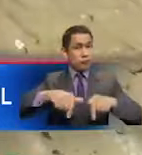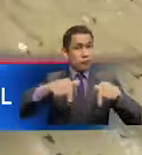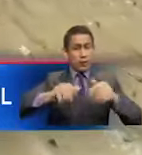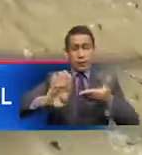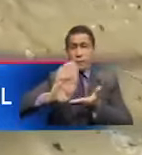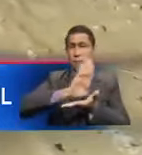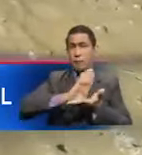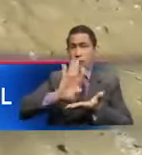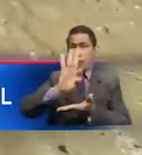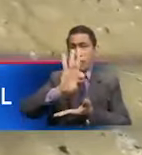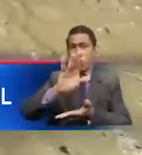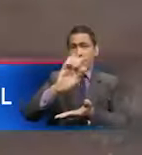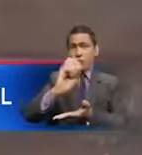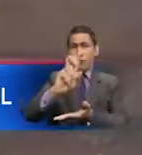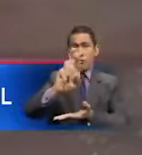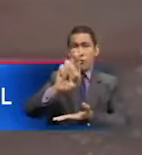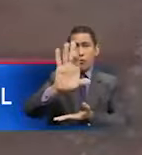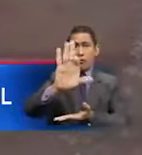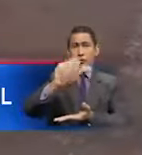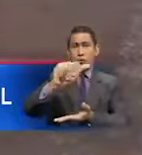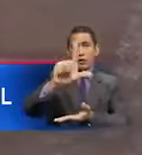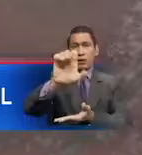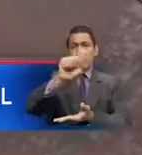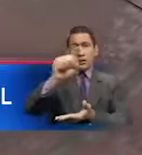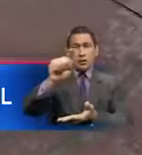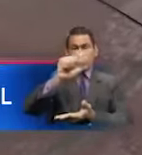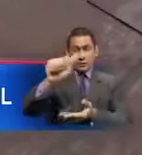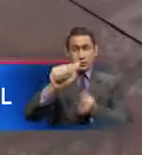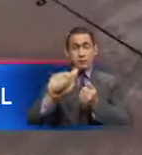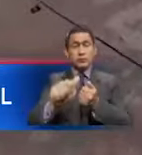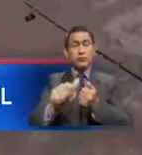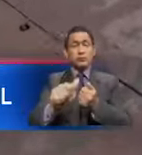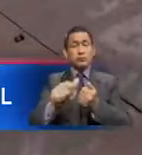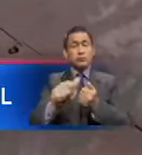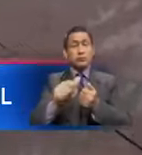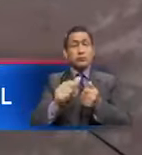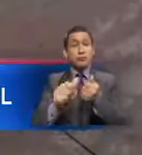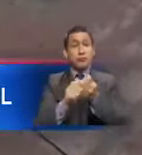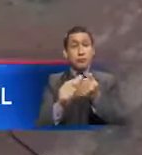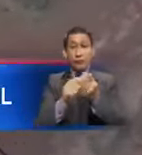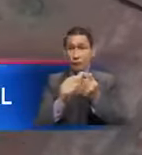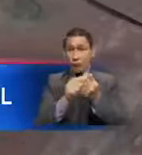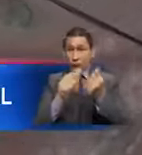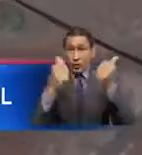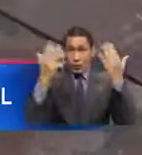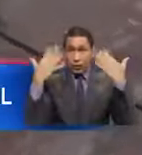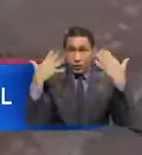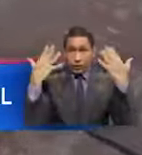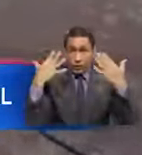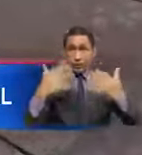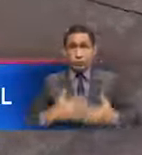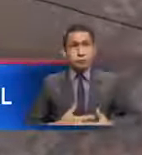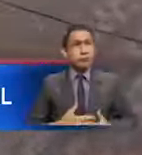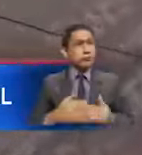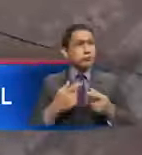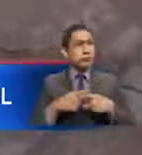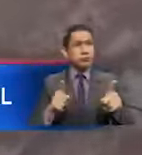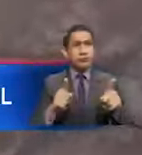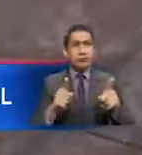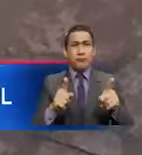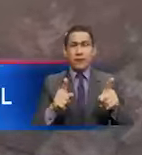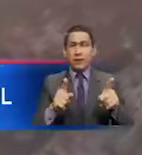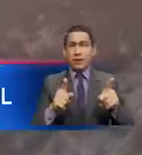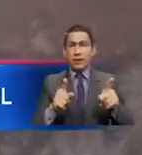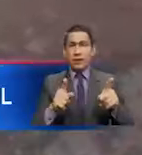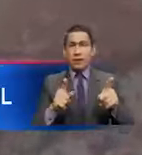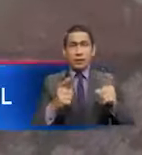Fortaleza en Pozorja, parroquia rural de Guayaquil. Inmediatamente se empezó a registrar estas fuertes precipitaciones,